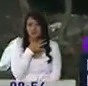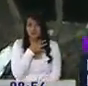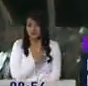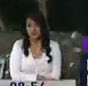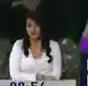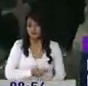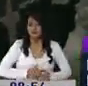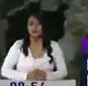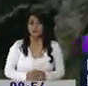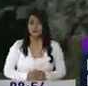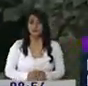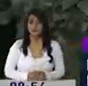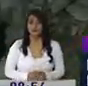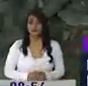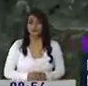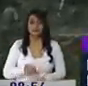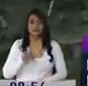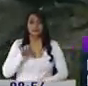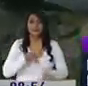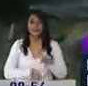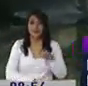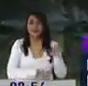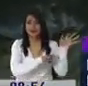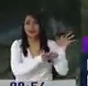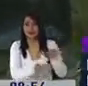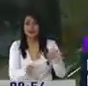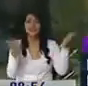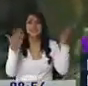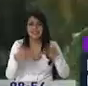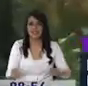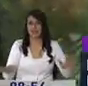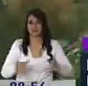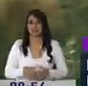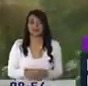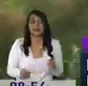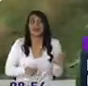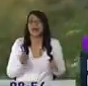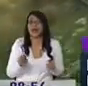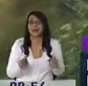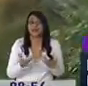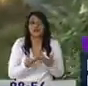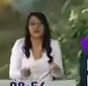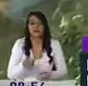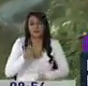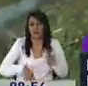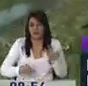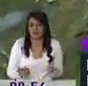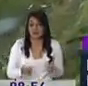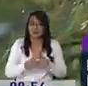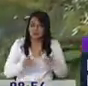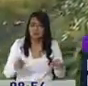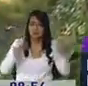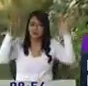El hecho, el daño ya se ha provocado ya. Este sector aquí está lleno